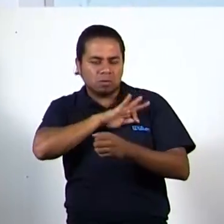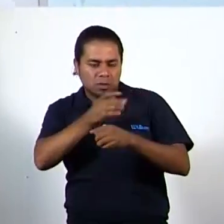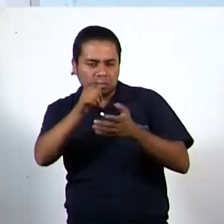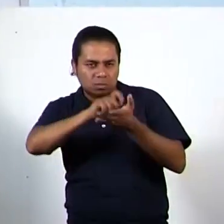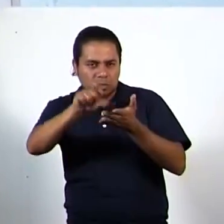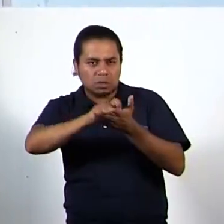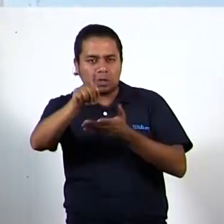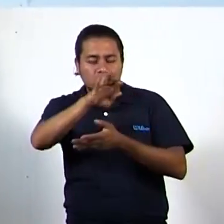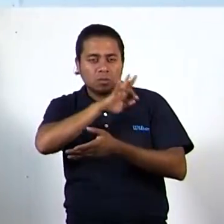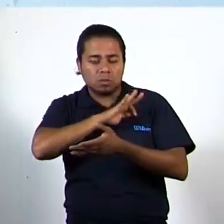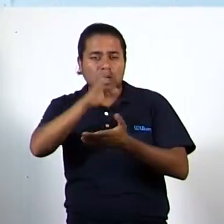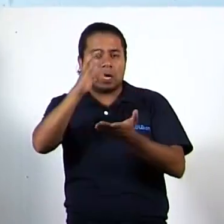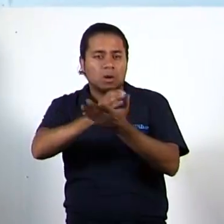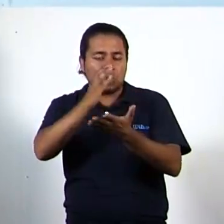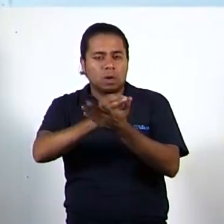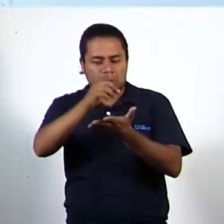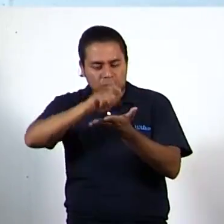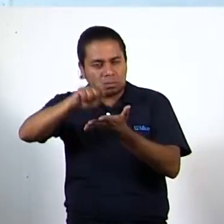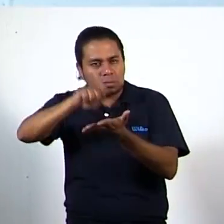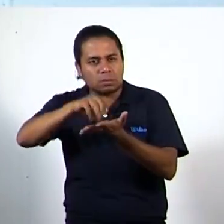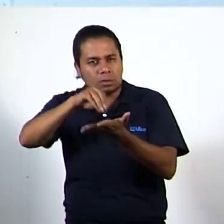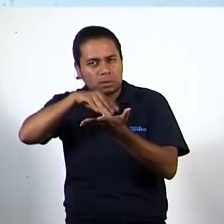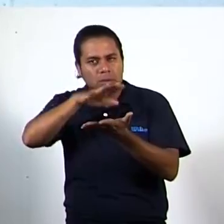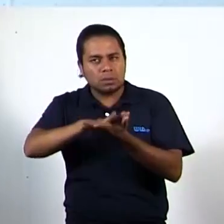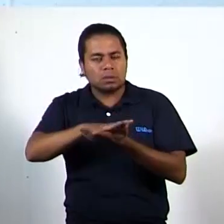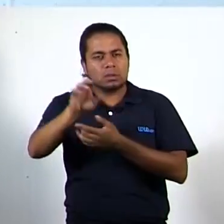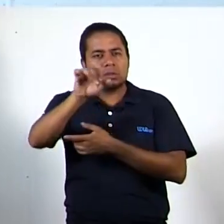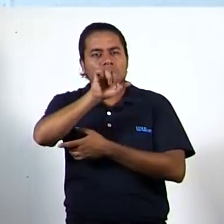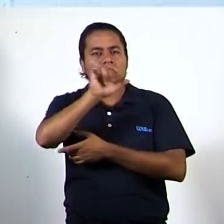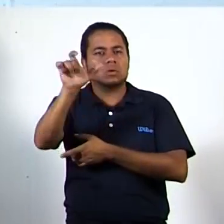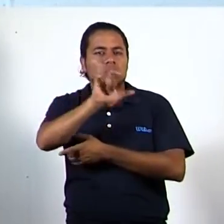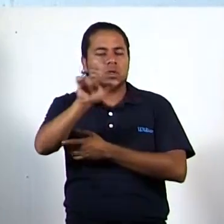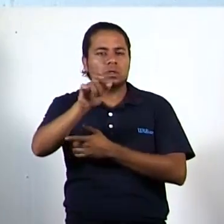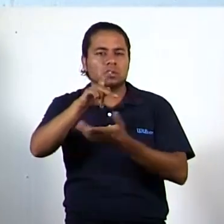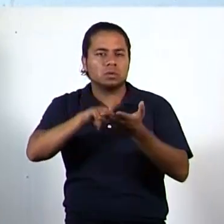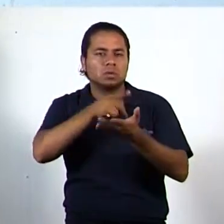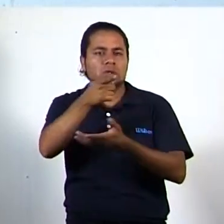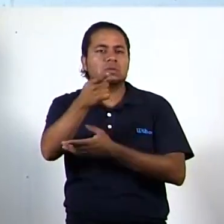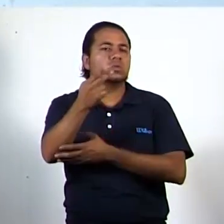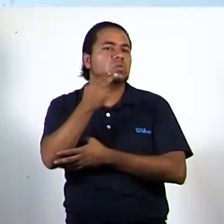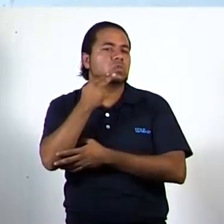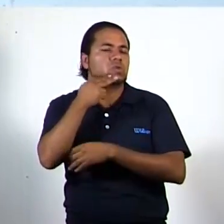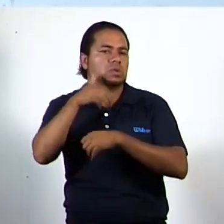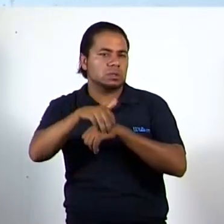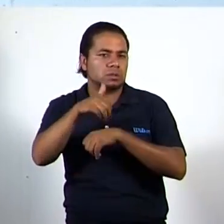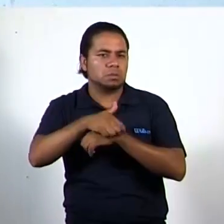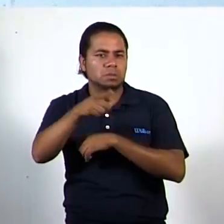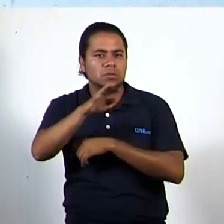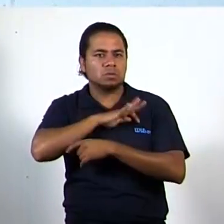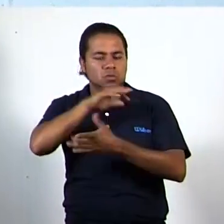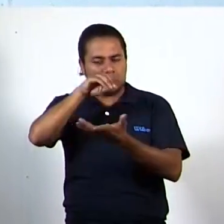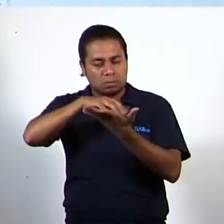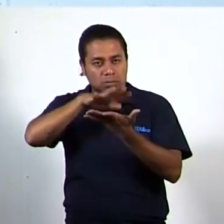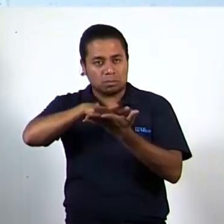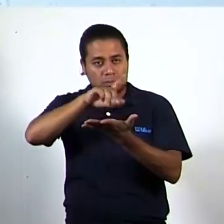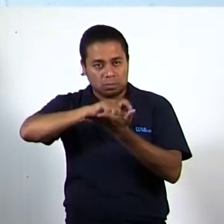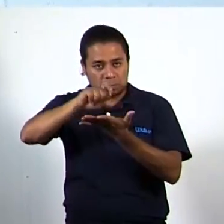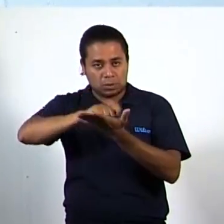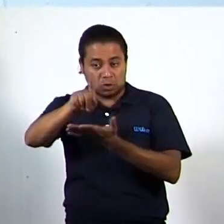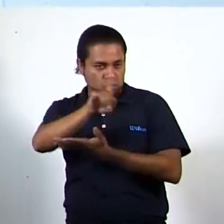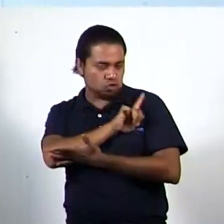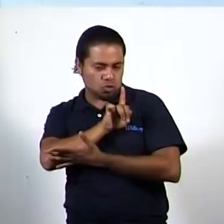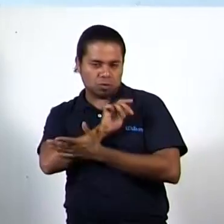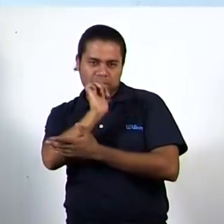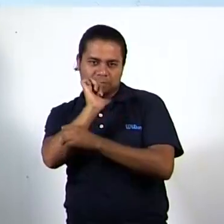amable, regístralo en tu cuaderno. ¿En qué otras situaciones utilizas los números? ¿Serías tan amable de registrarlos tú solo en